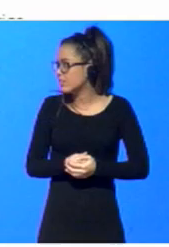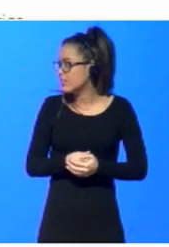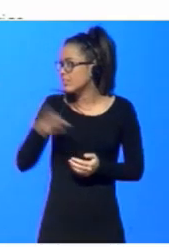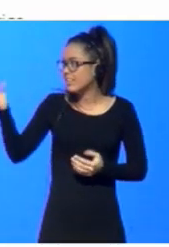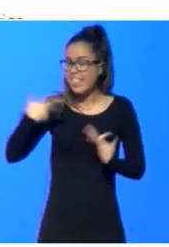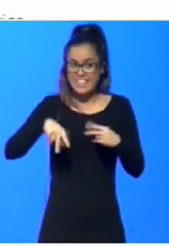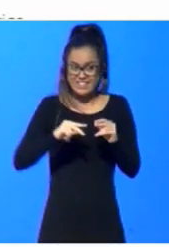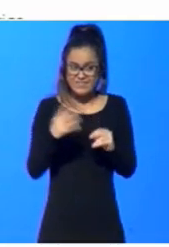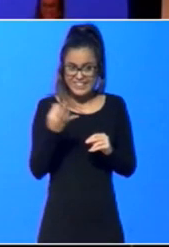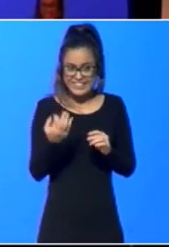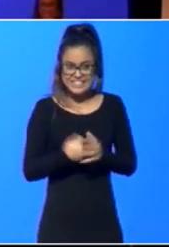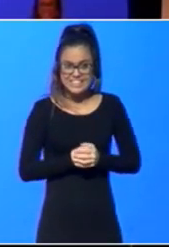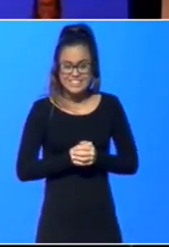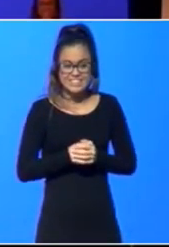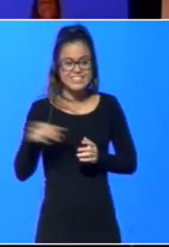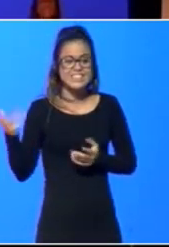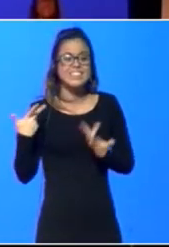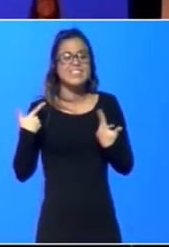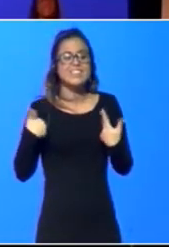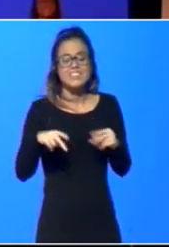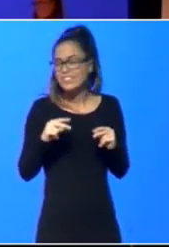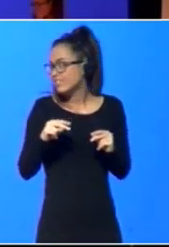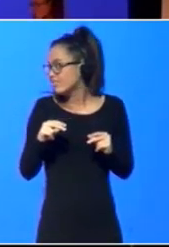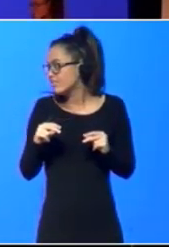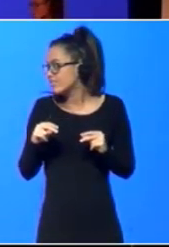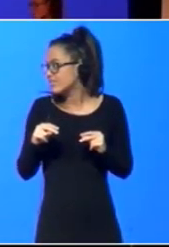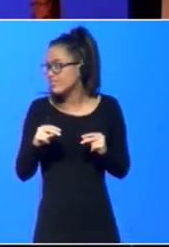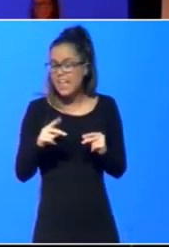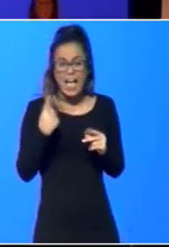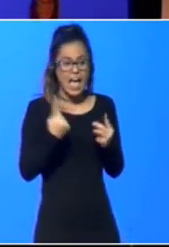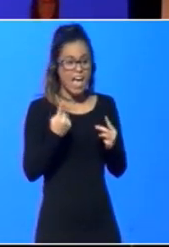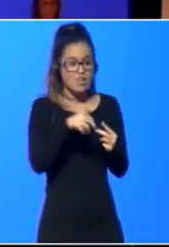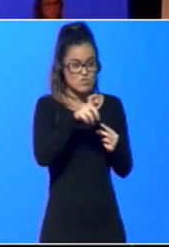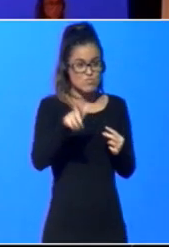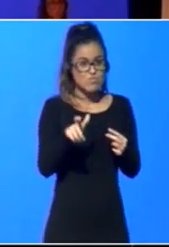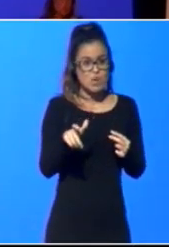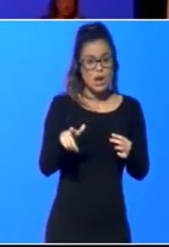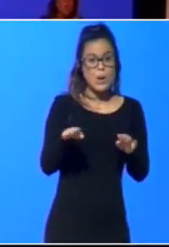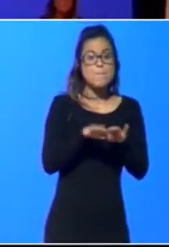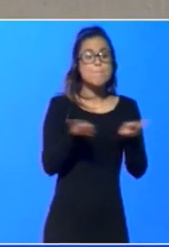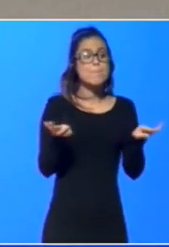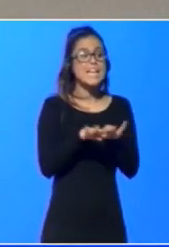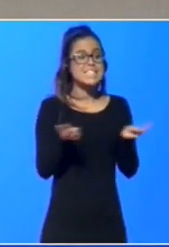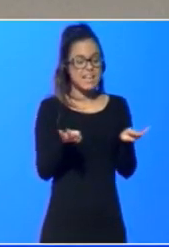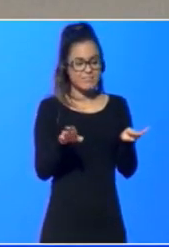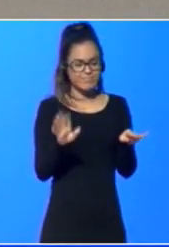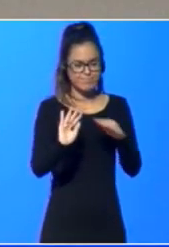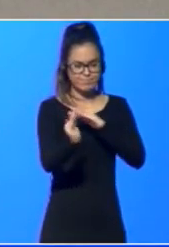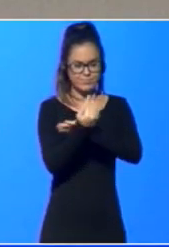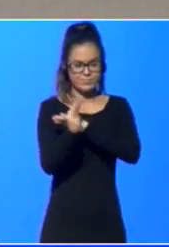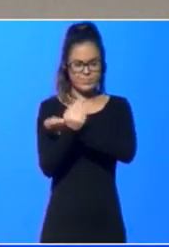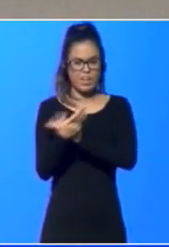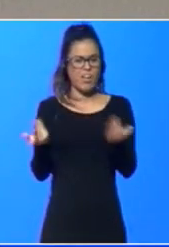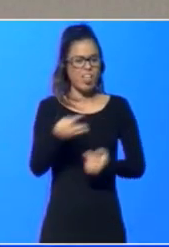¿eh? Termino, pero con una clave que algunas personas de la mesa nos planteaban. ¿Qué pasa con todos